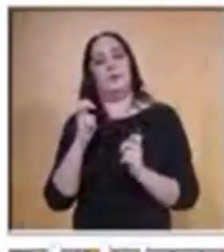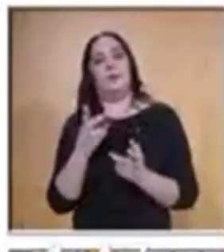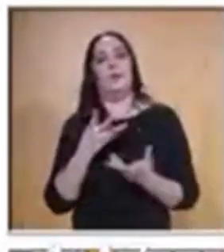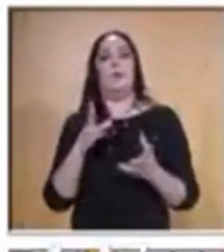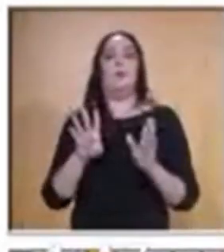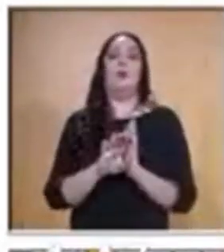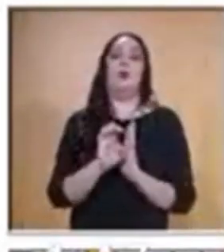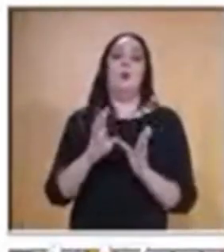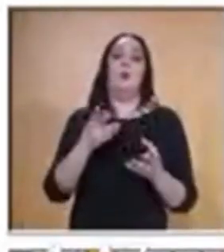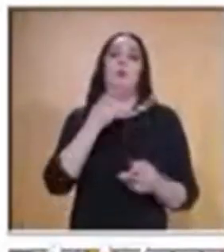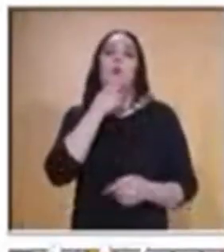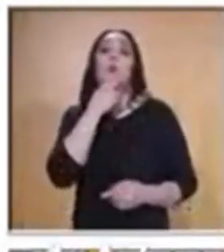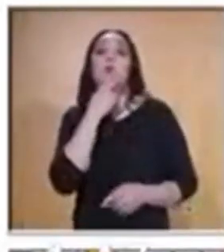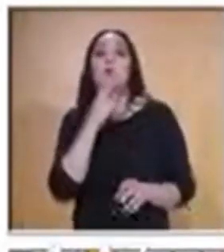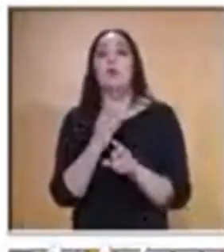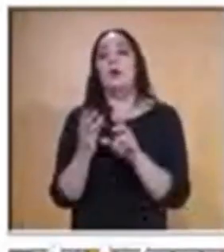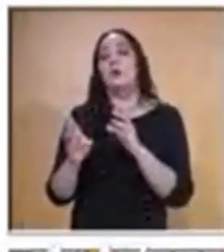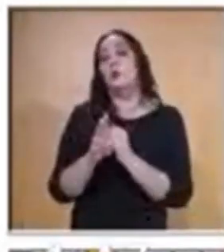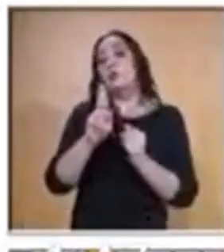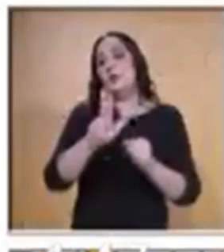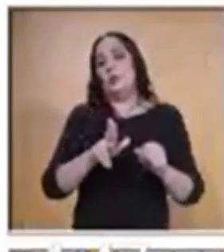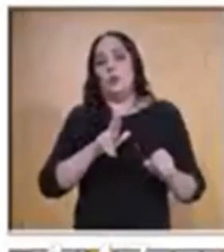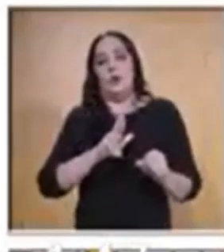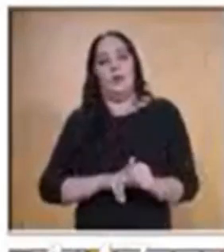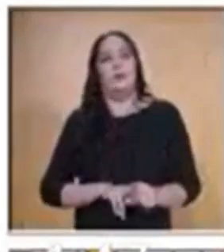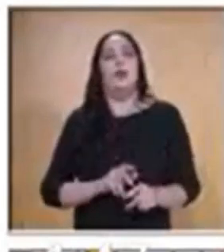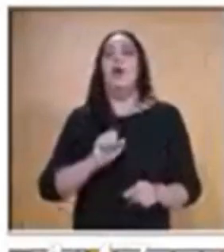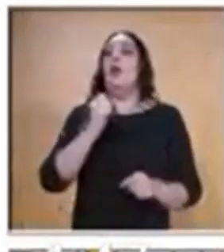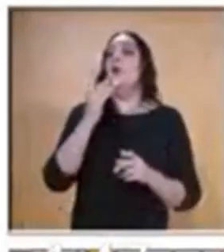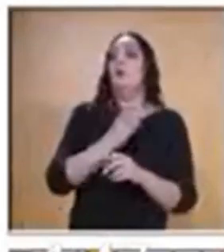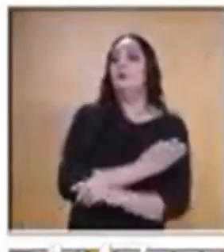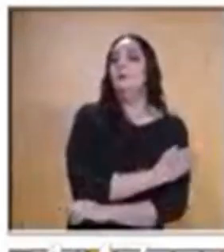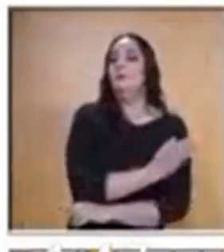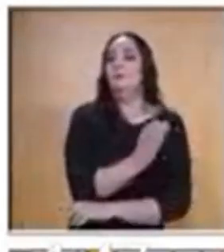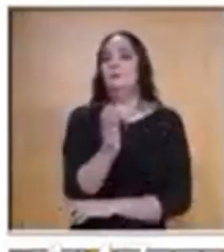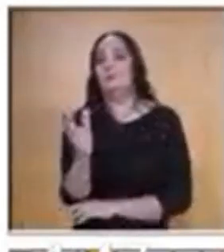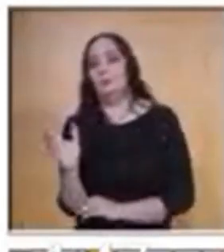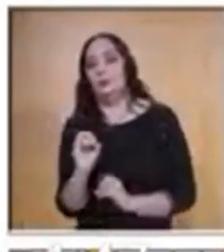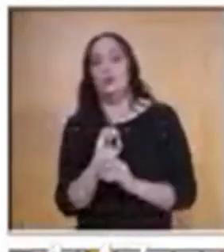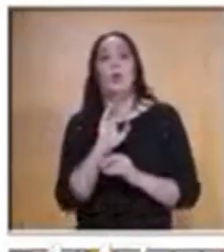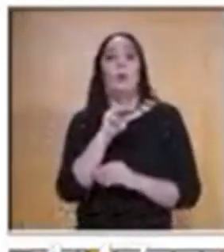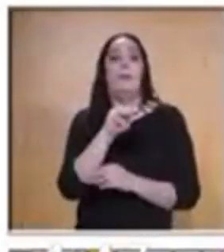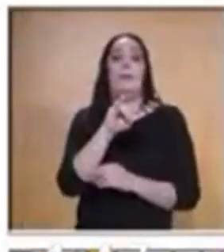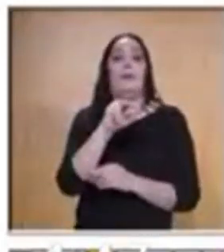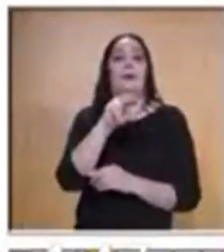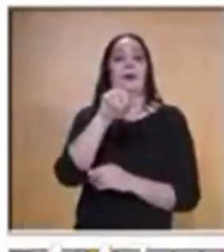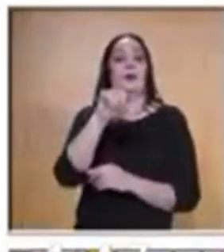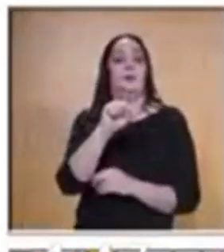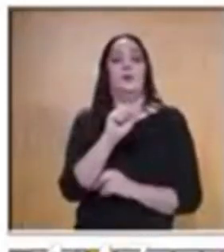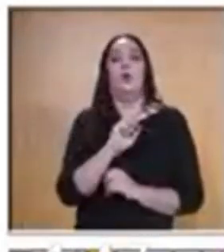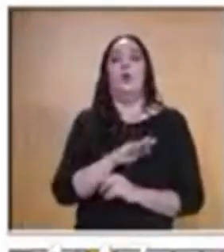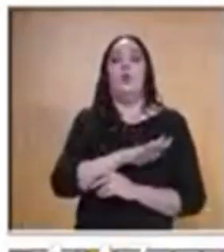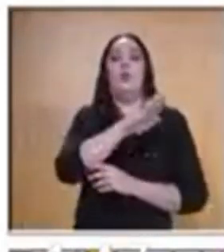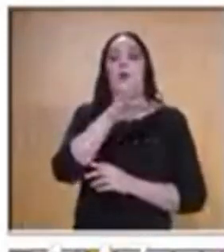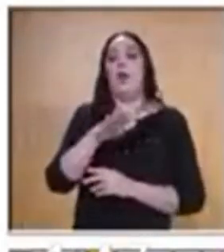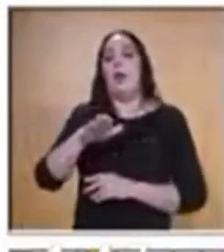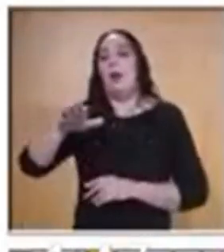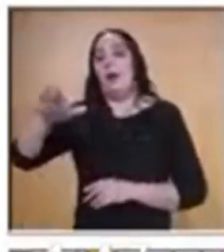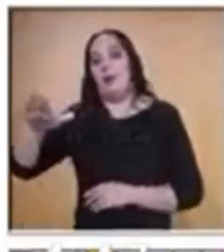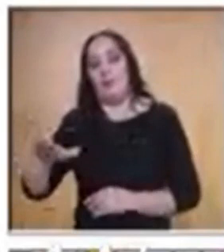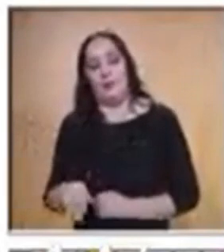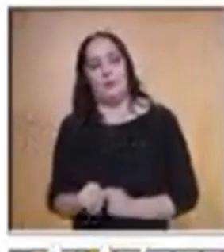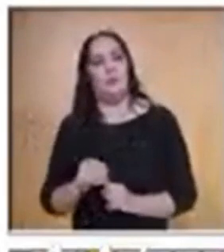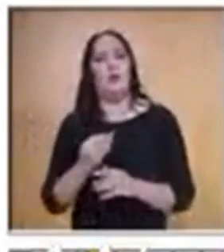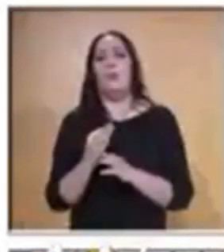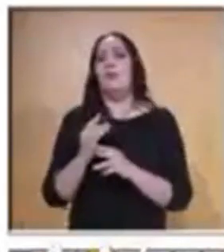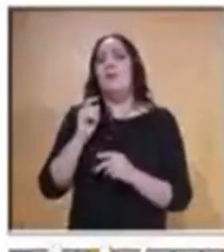de recursos naturales, algunos de ellos del campo, de las minas, de los mares. Y vamos a ir descubriendo, me va a